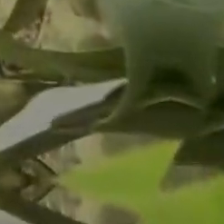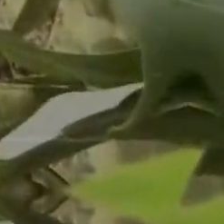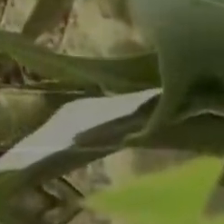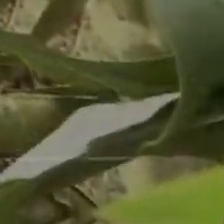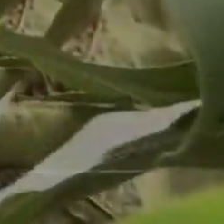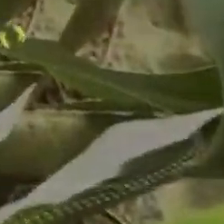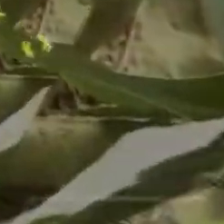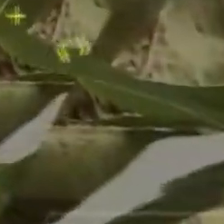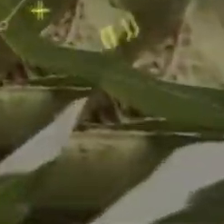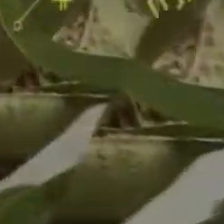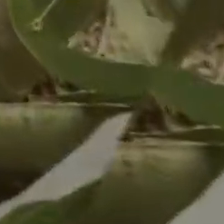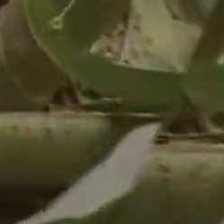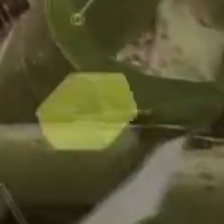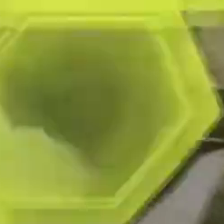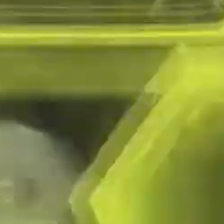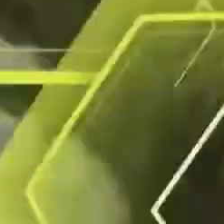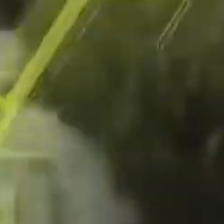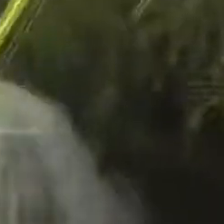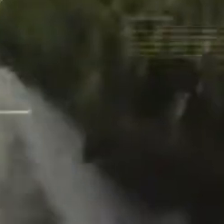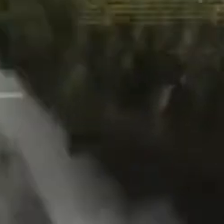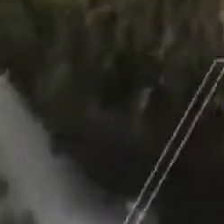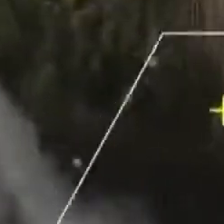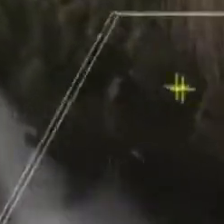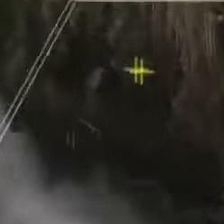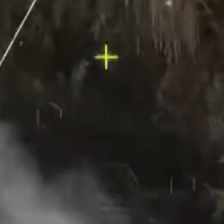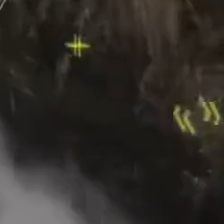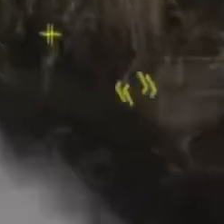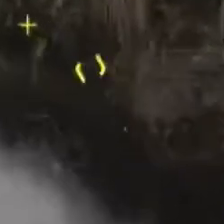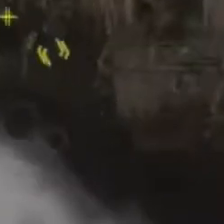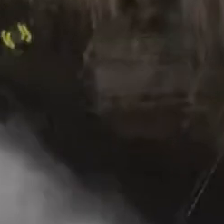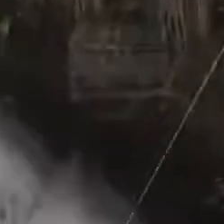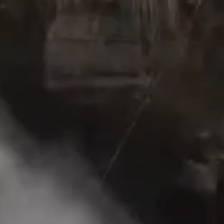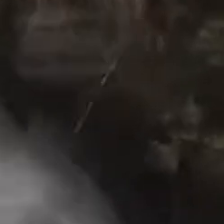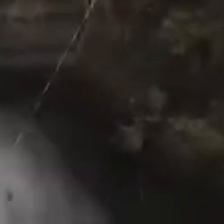Informativo CDC, otro compromiso con la región.